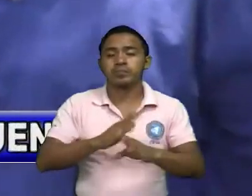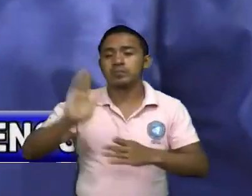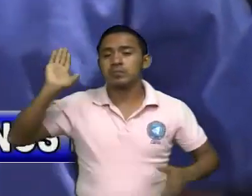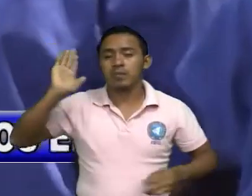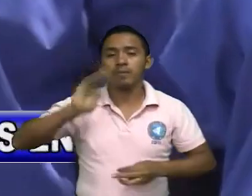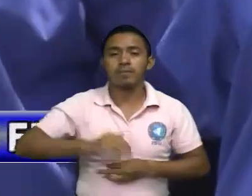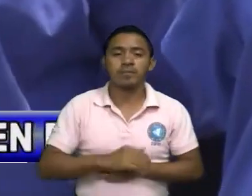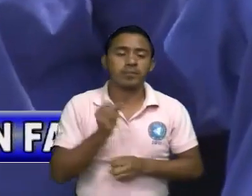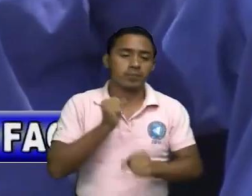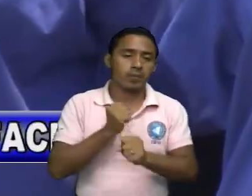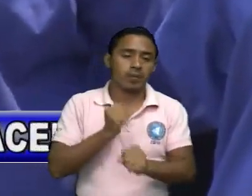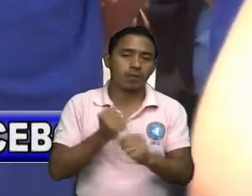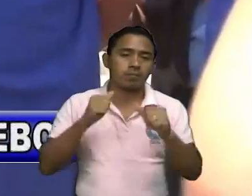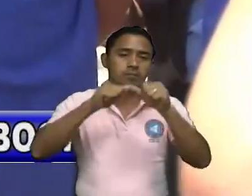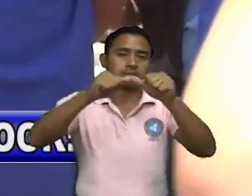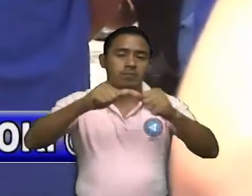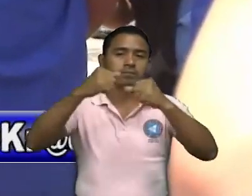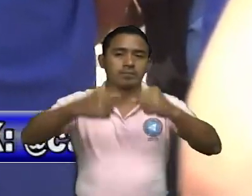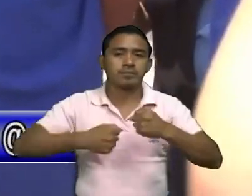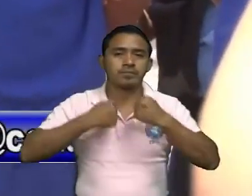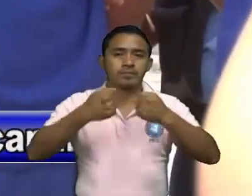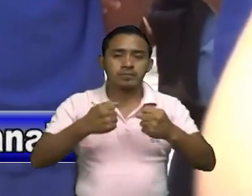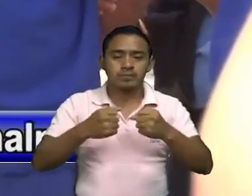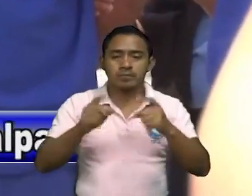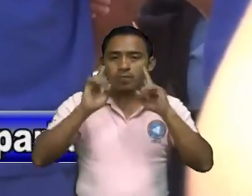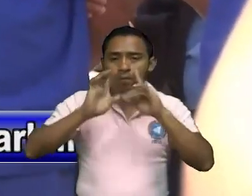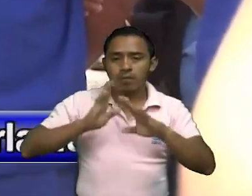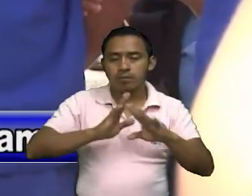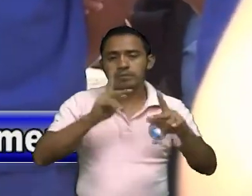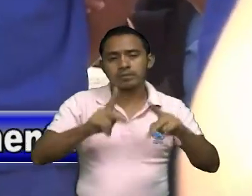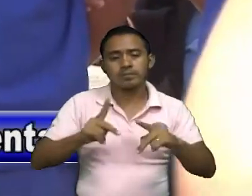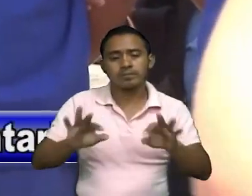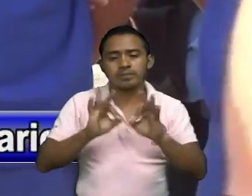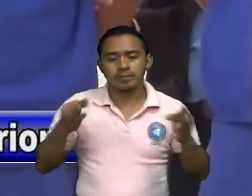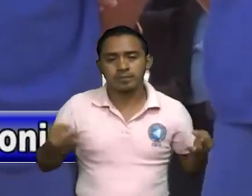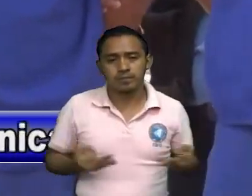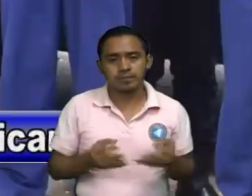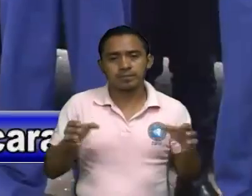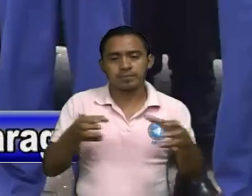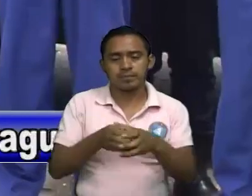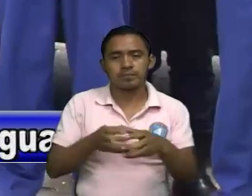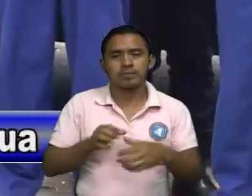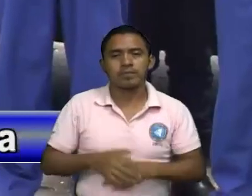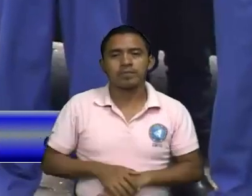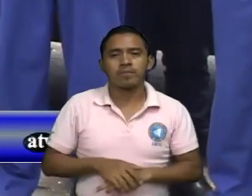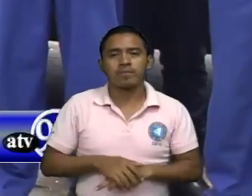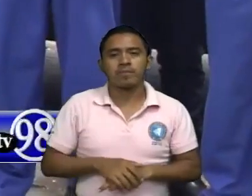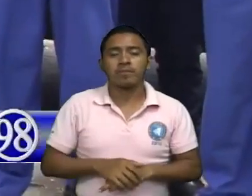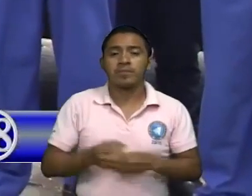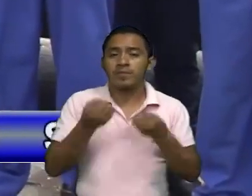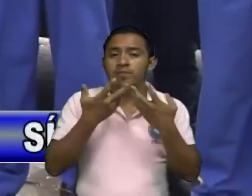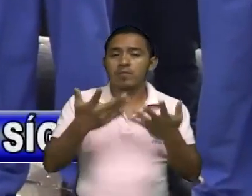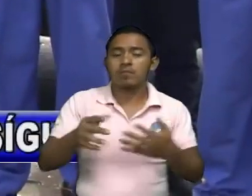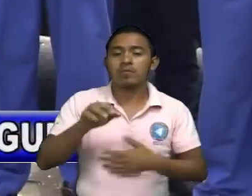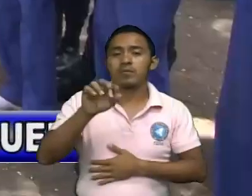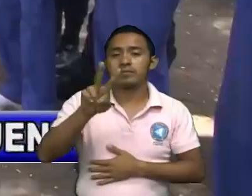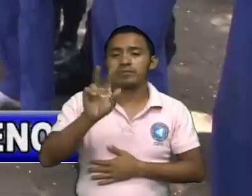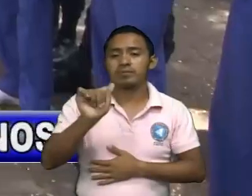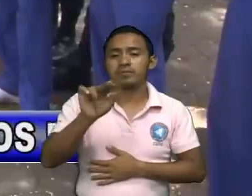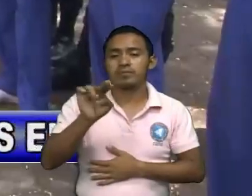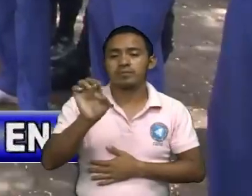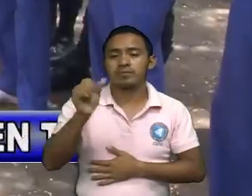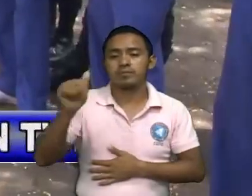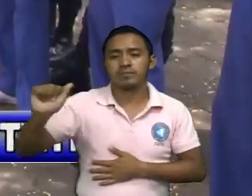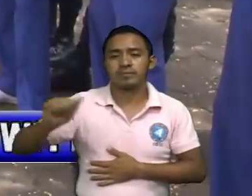de continuar trabajando para fortalecer la seguridad de las personas, familias y comunidades. Con cámara de Ronald Ruiz para el canal parlamentario,